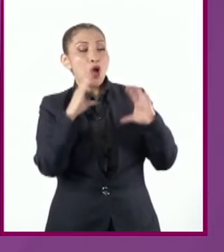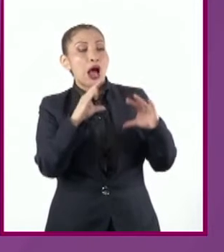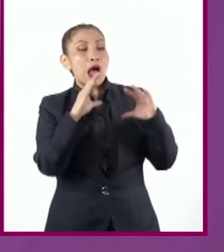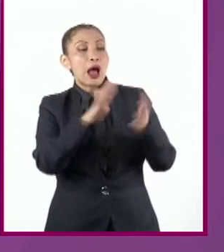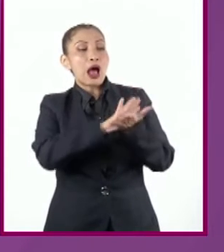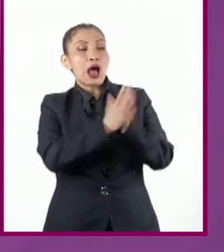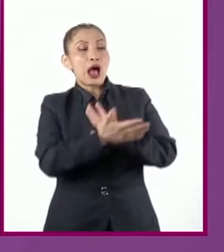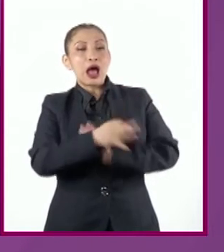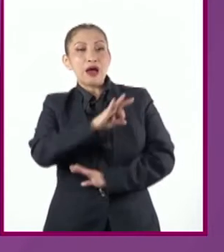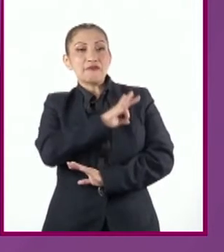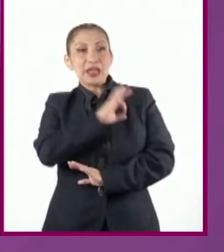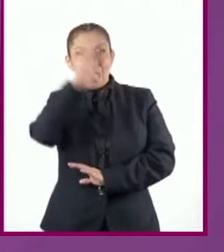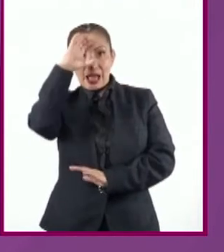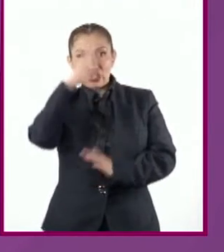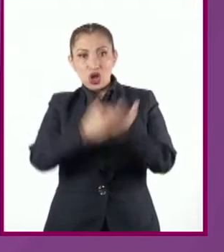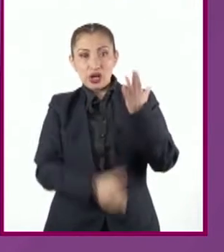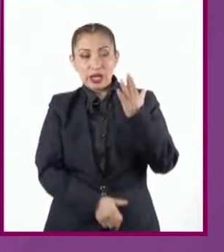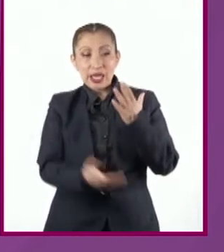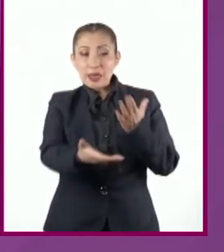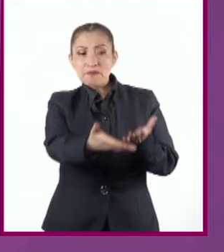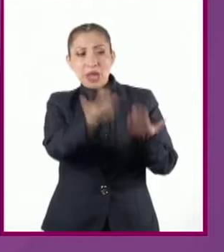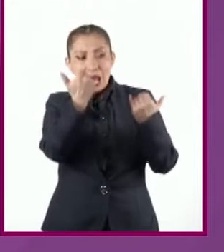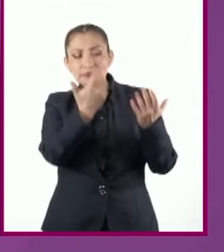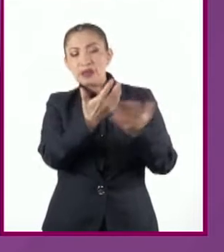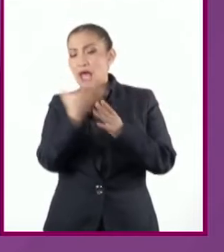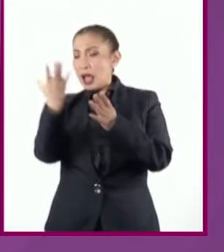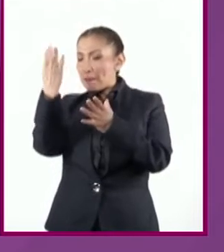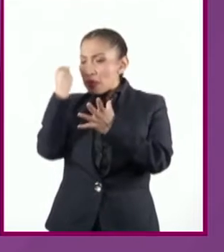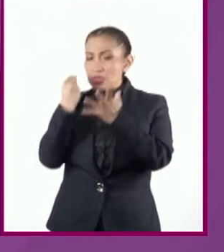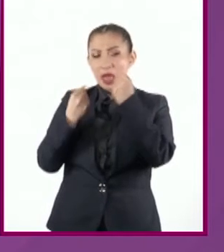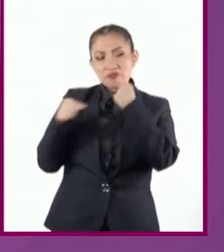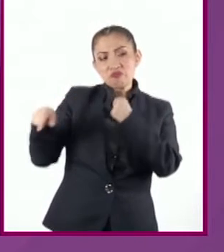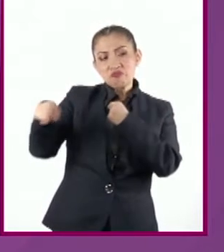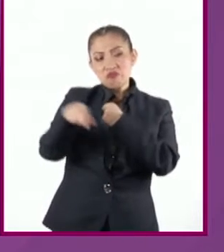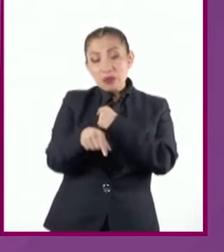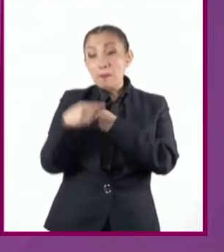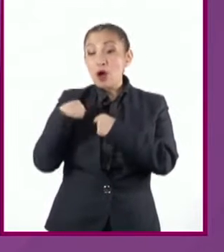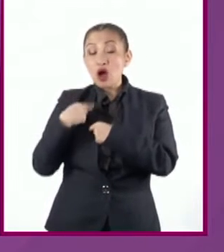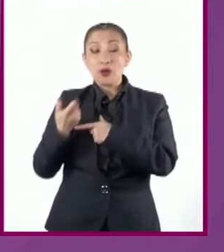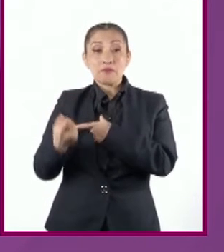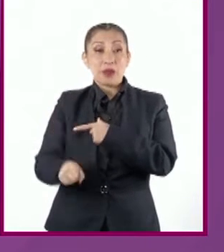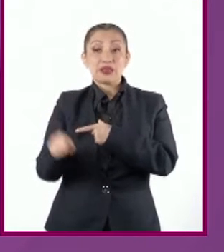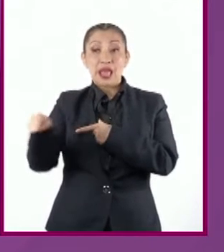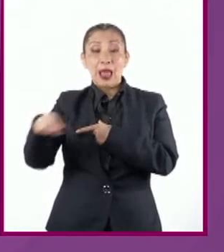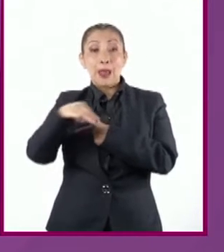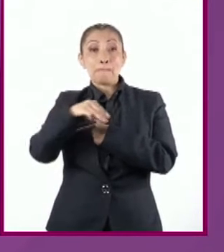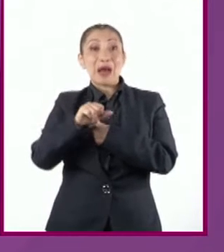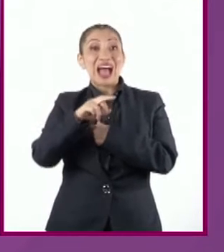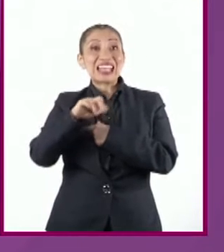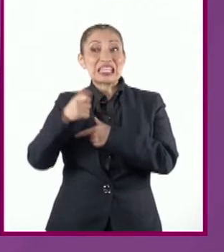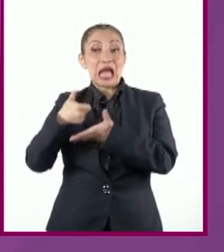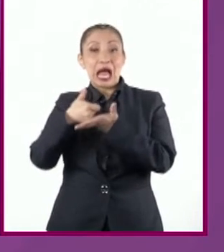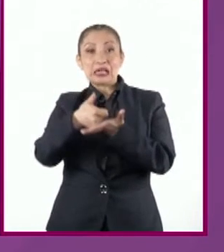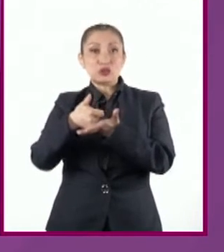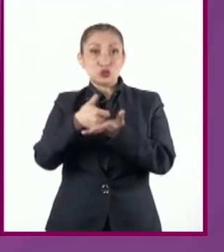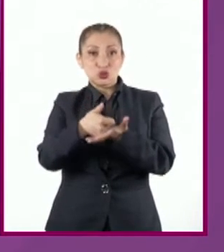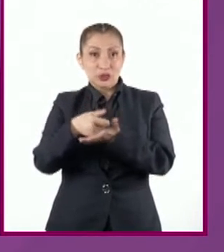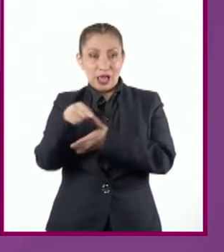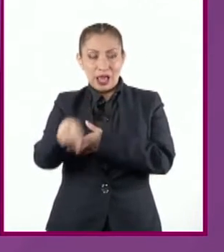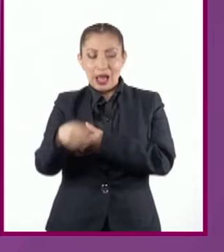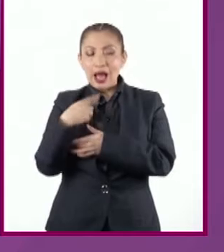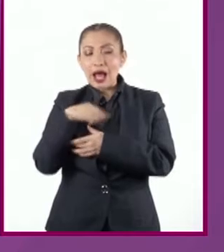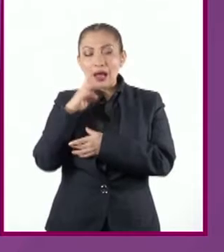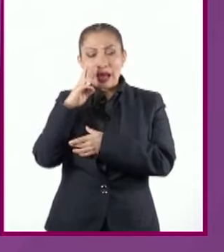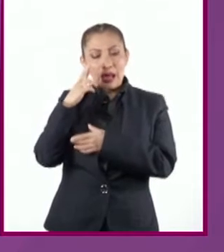católica y que viniesen al verdadero conocimiento de él, por instrumento y medio de Marina, será razón